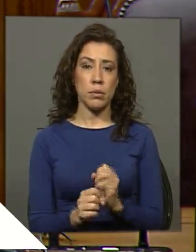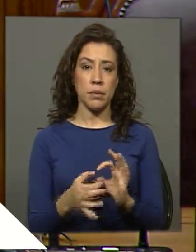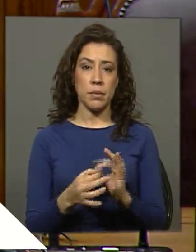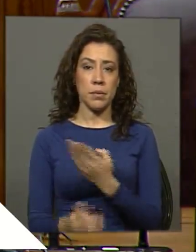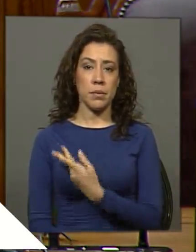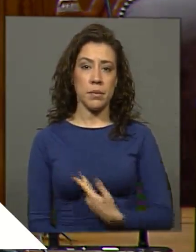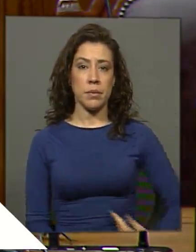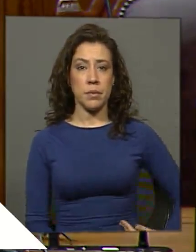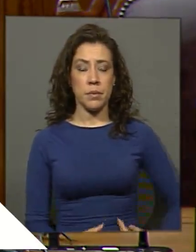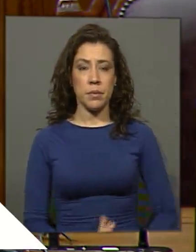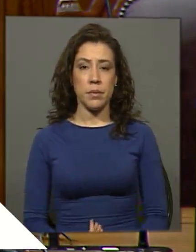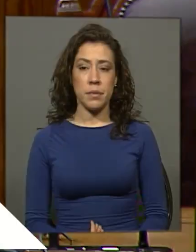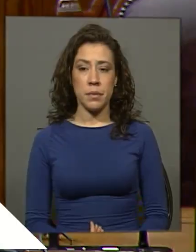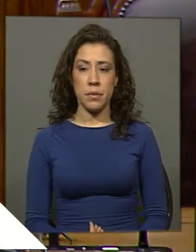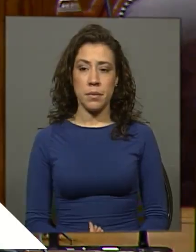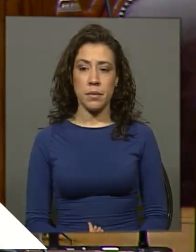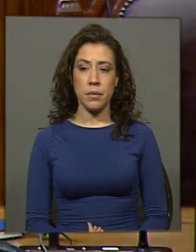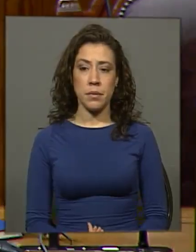presidente